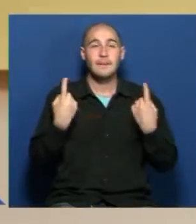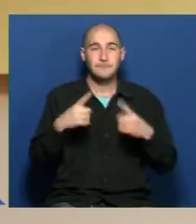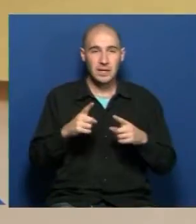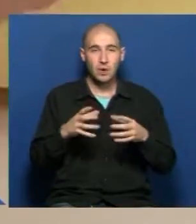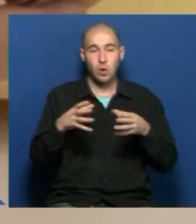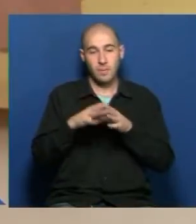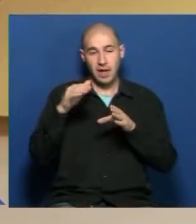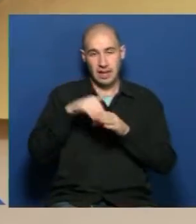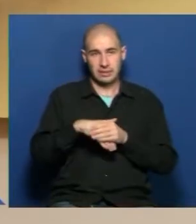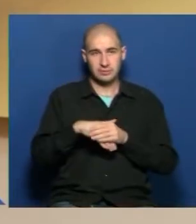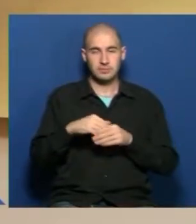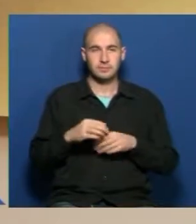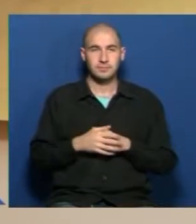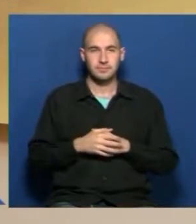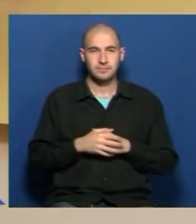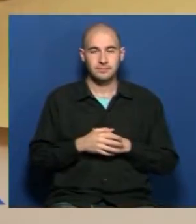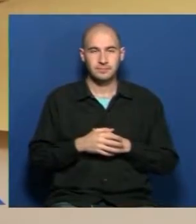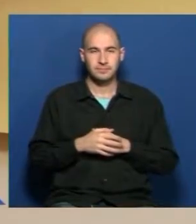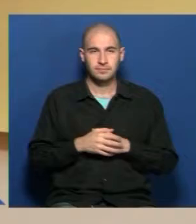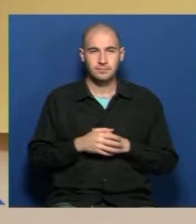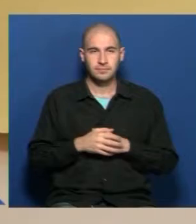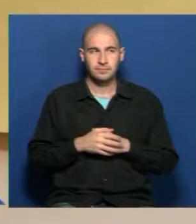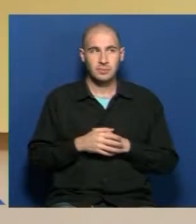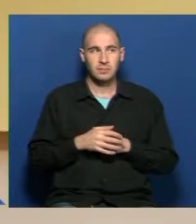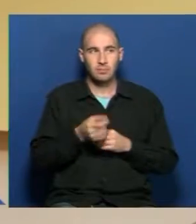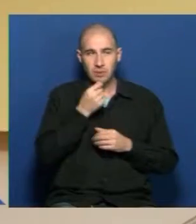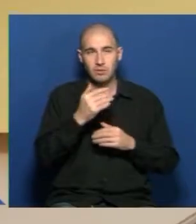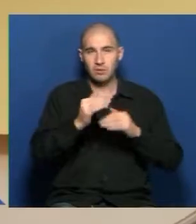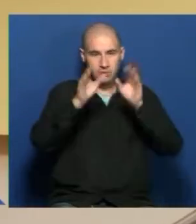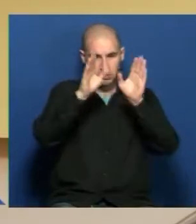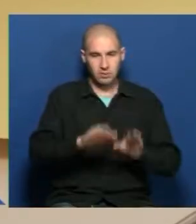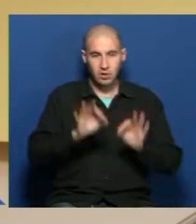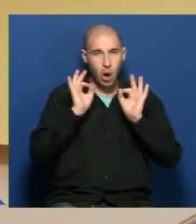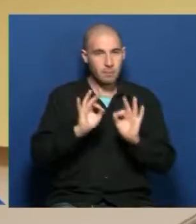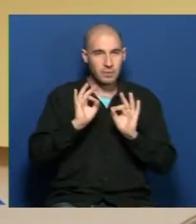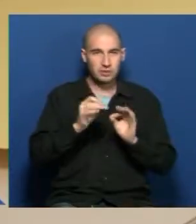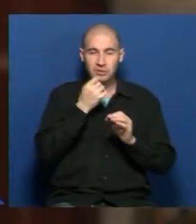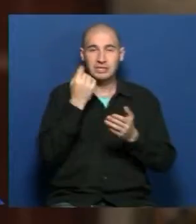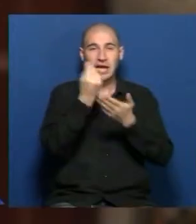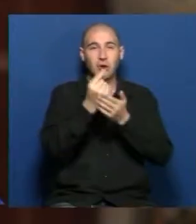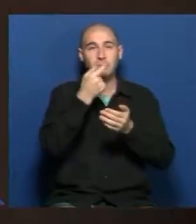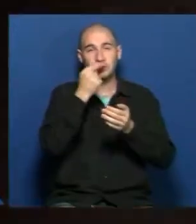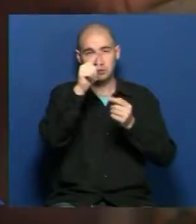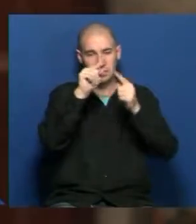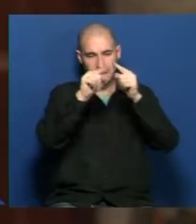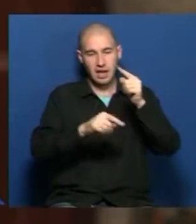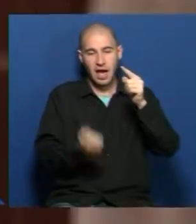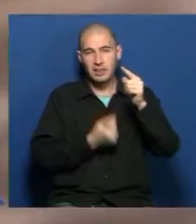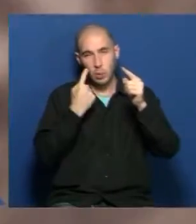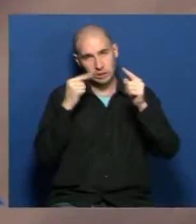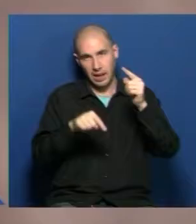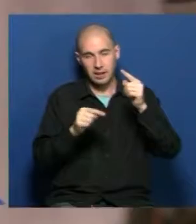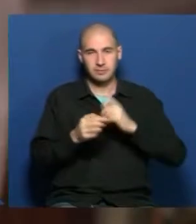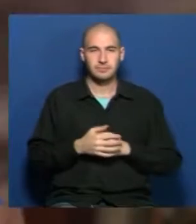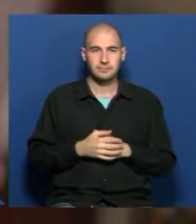ese grupo interno tenga, vaya de arriba hasta abajo, por decir, desde el cargo provincial hasta el cargo municipal.